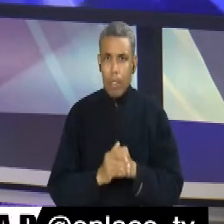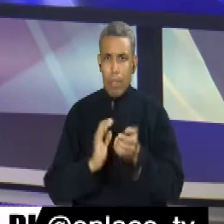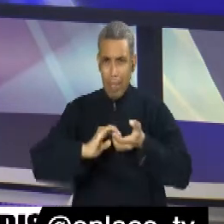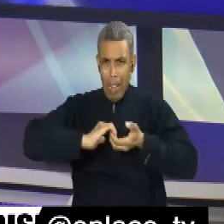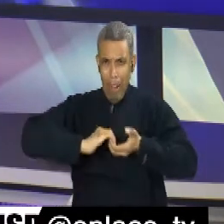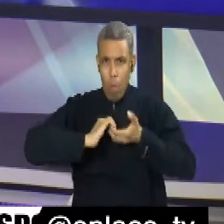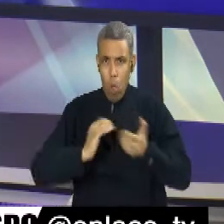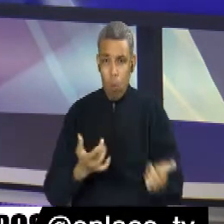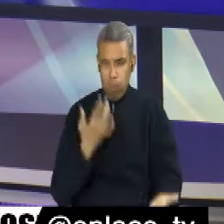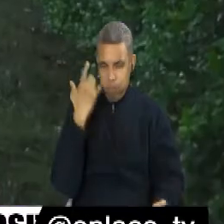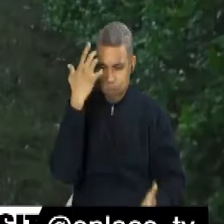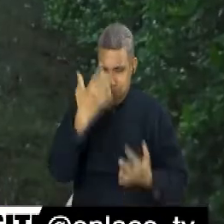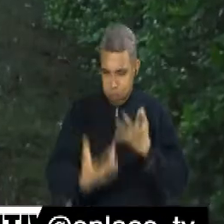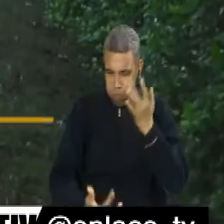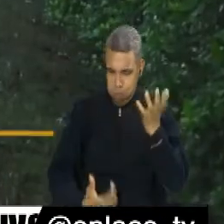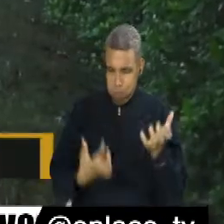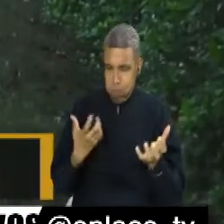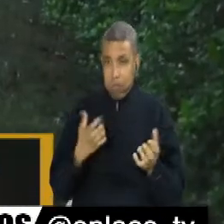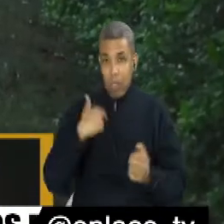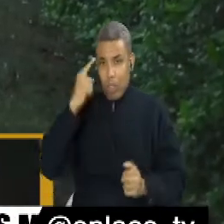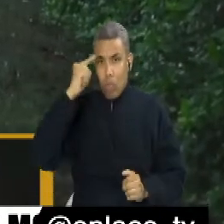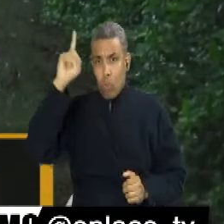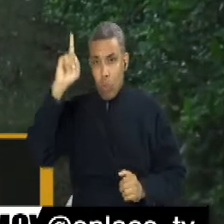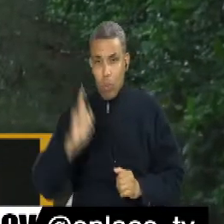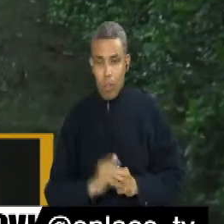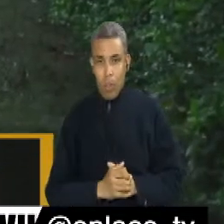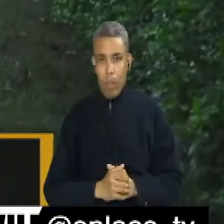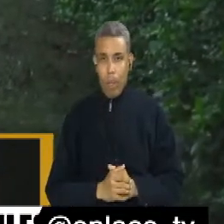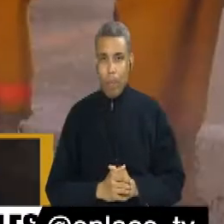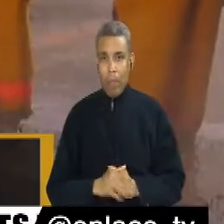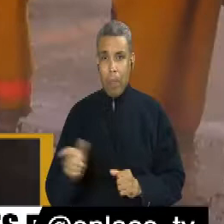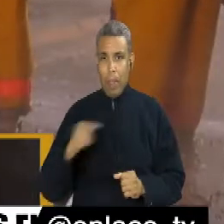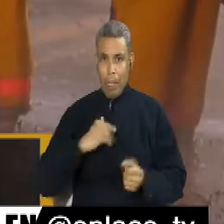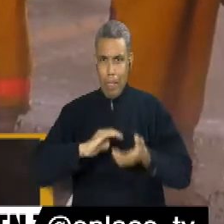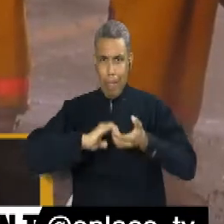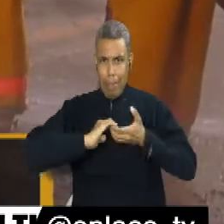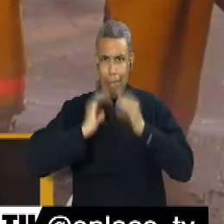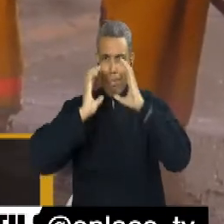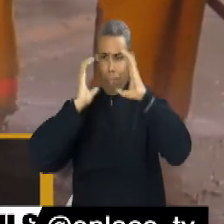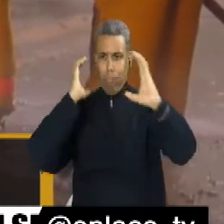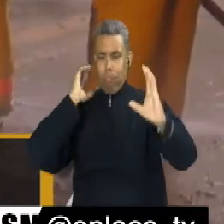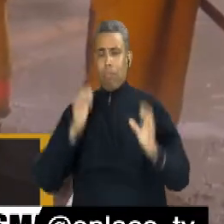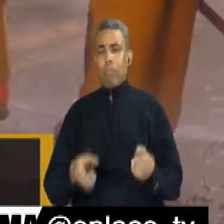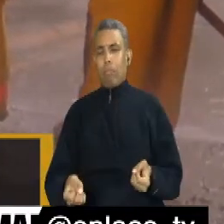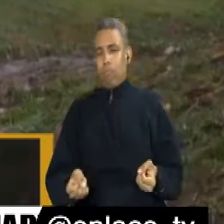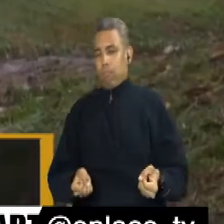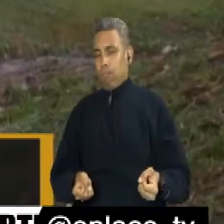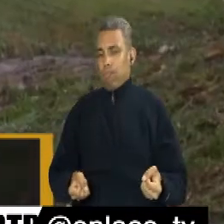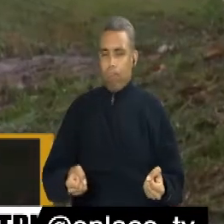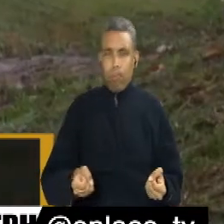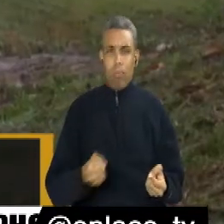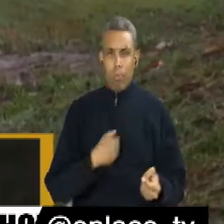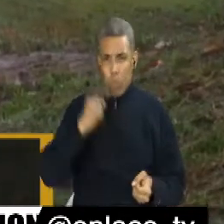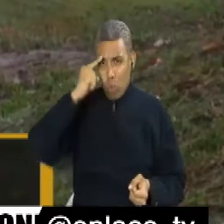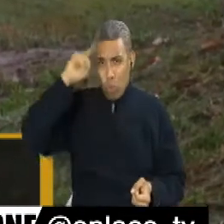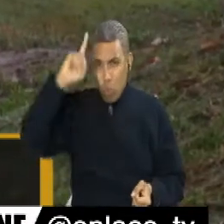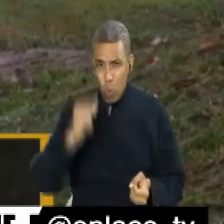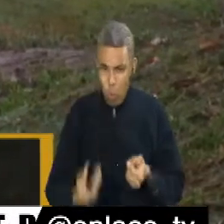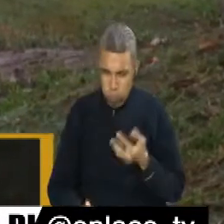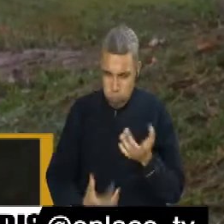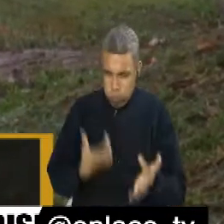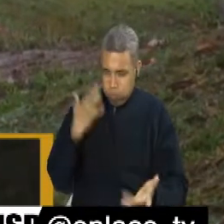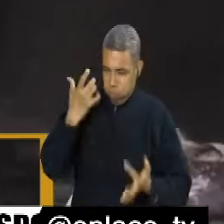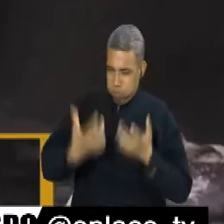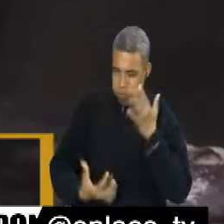materiales. Este camión cisterna que se dirigía a Barranca Bermeja se incendió en la madrugada de este martes en la autopista que de Bucaramanga conduce